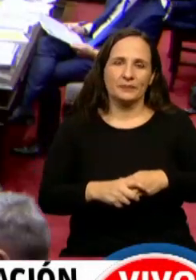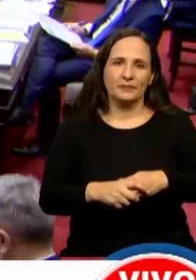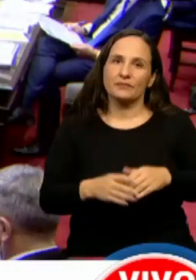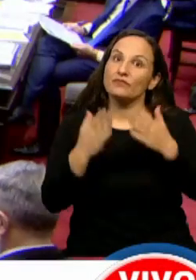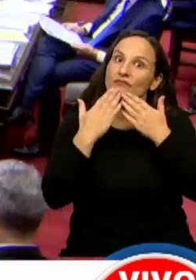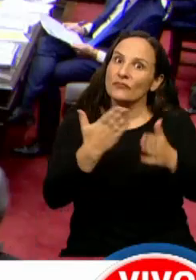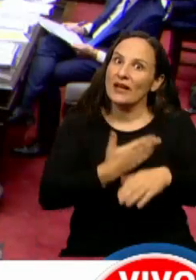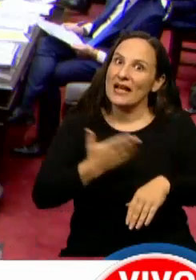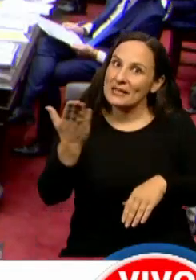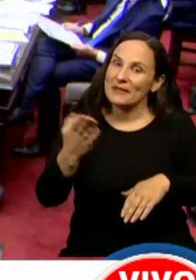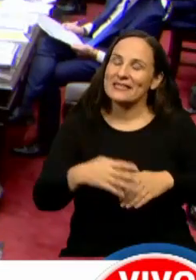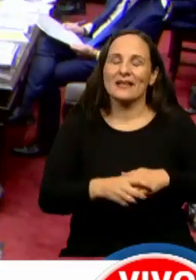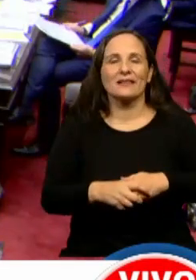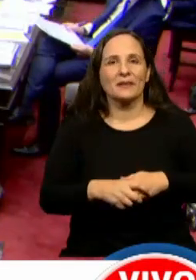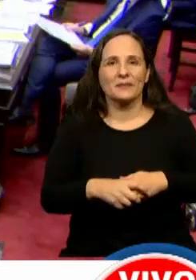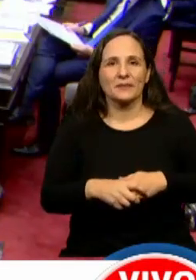Gracias, señor presidente.